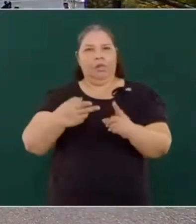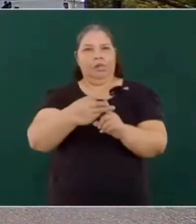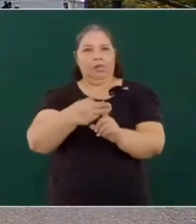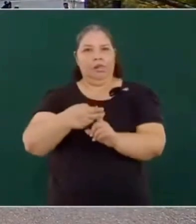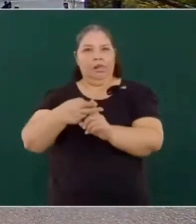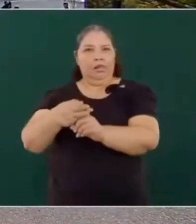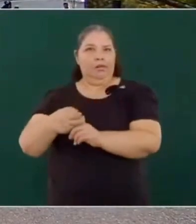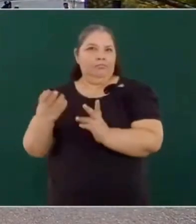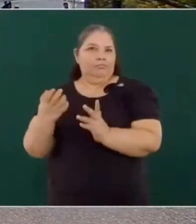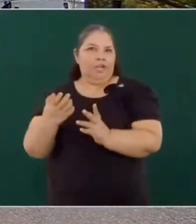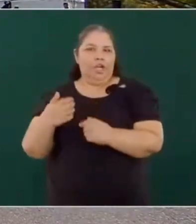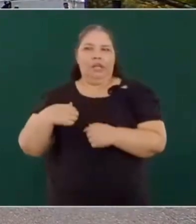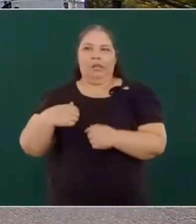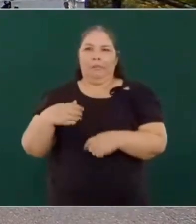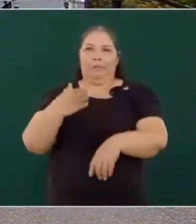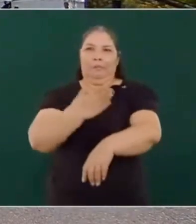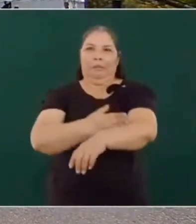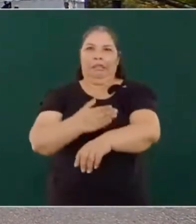Imagínense, toco madera,